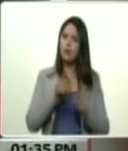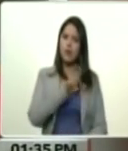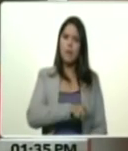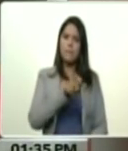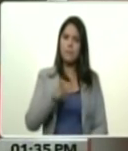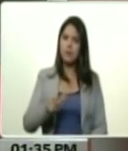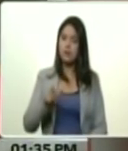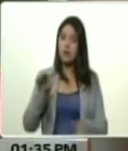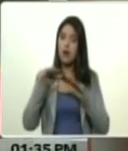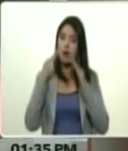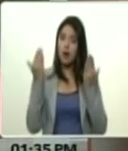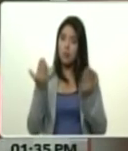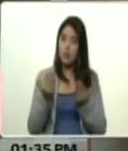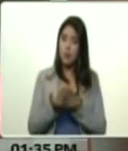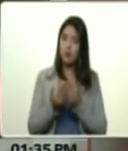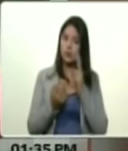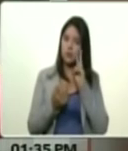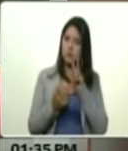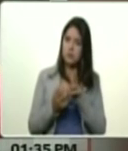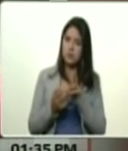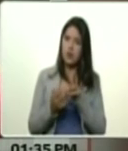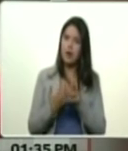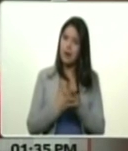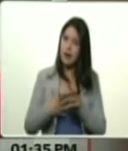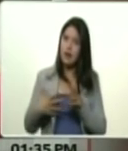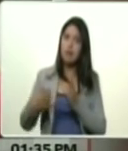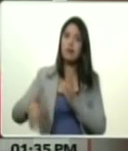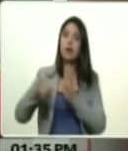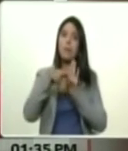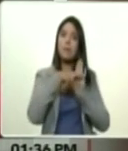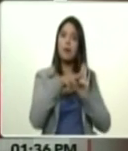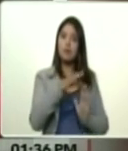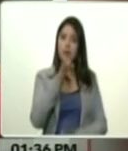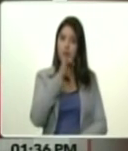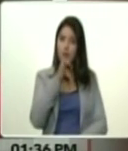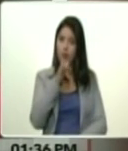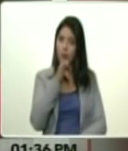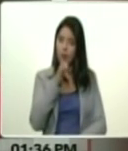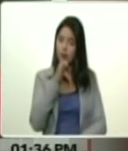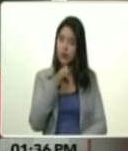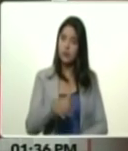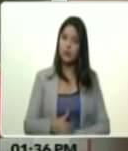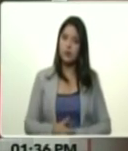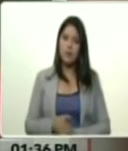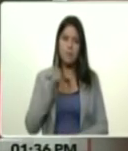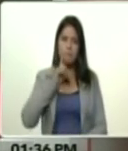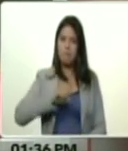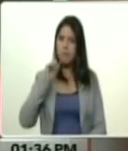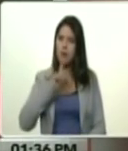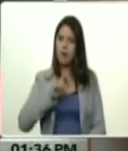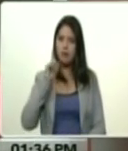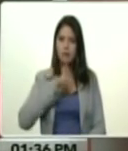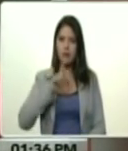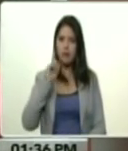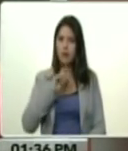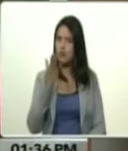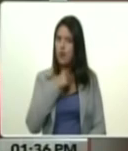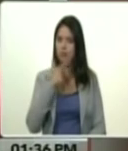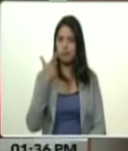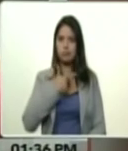mundo que hicieron hacer eco de esa información mentirosa e